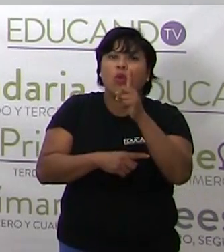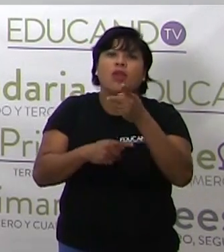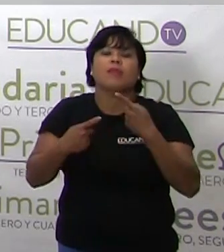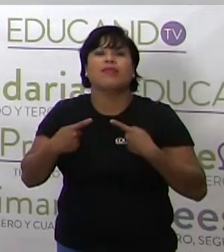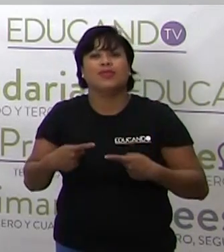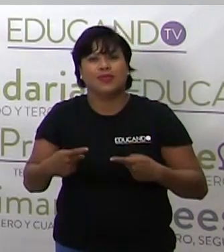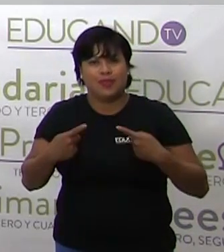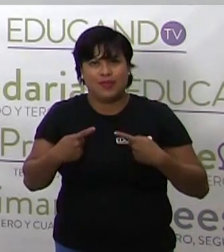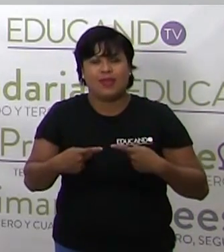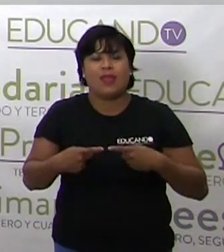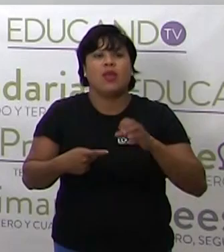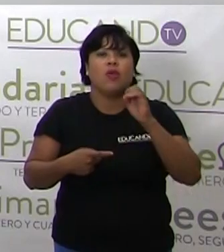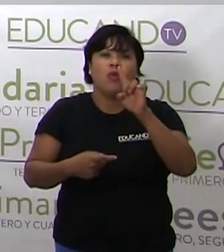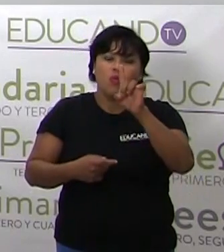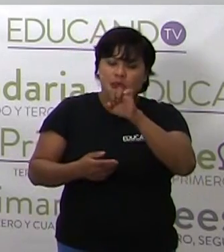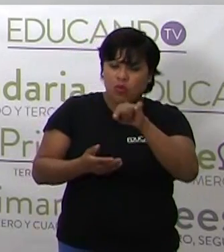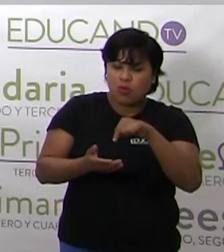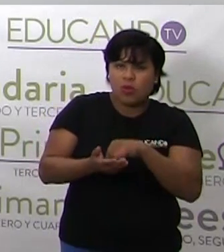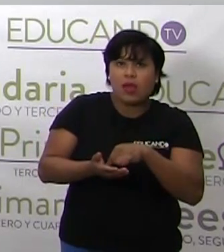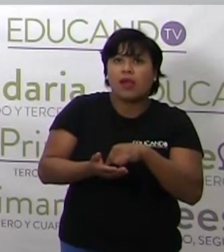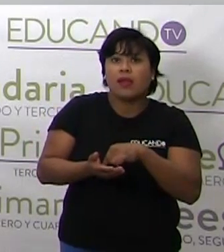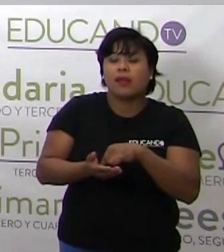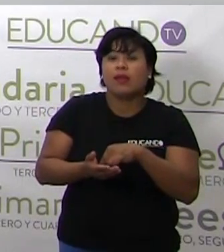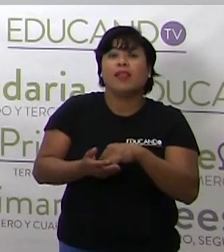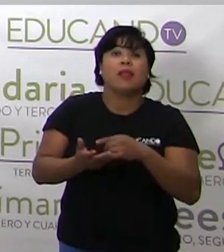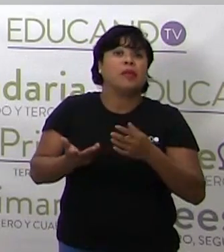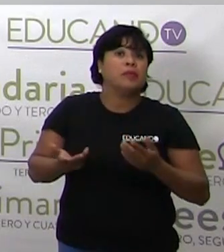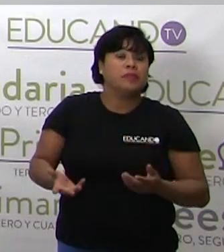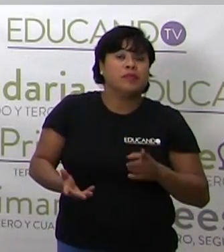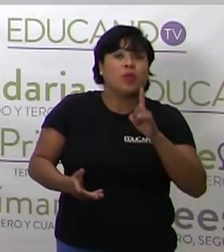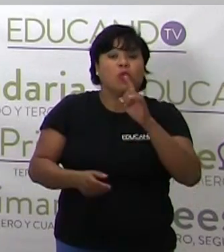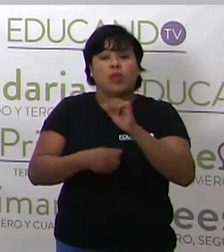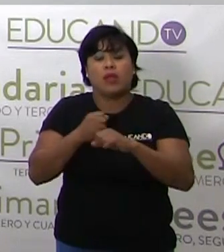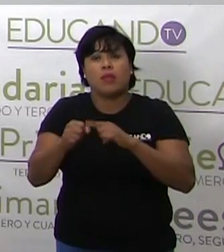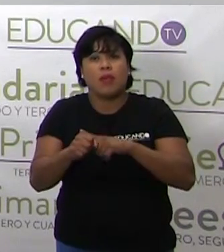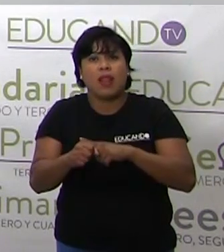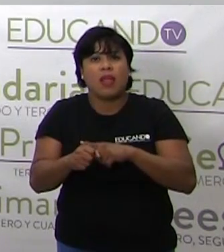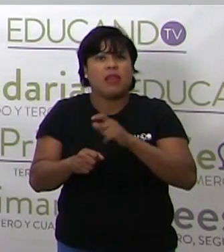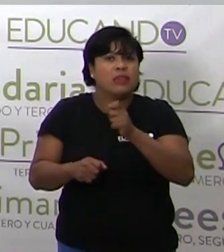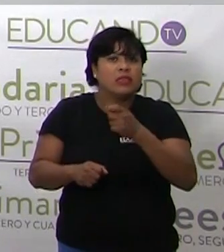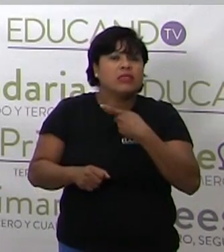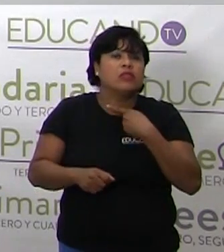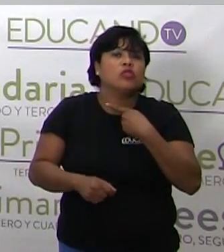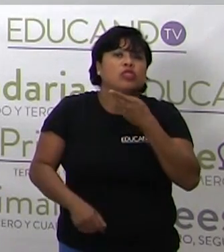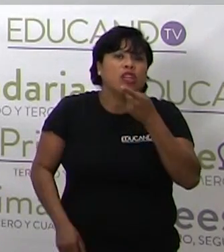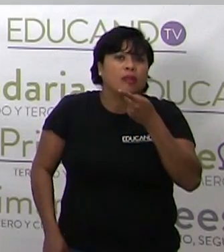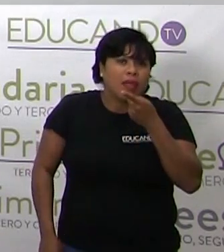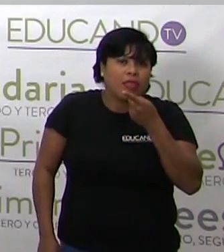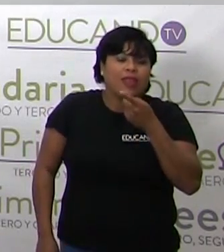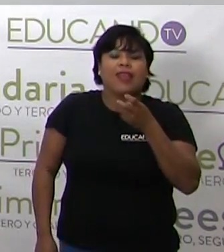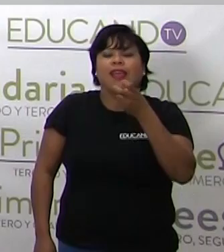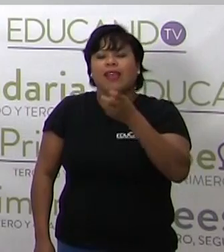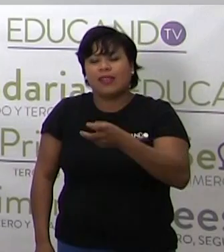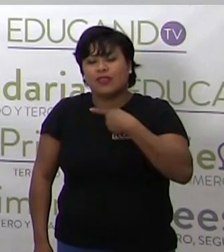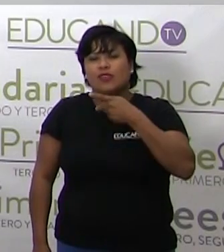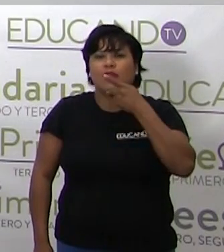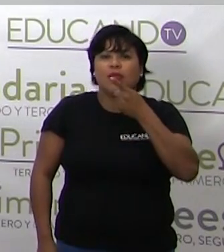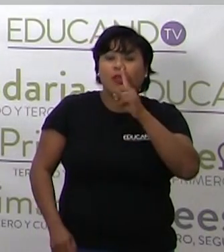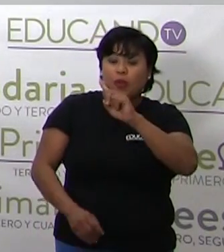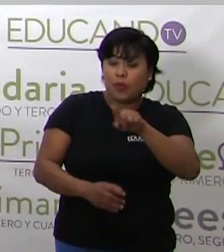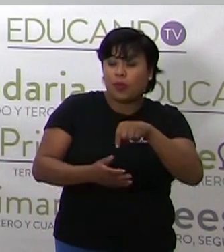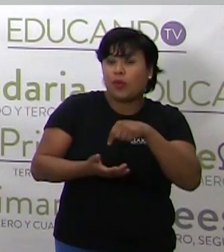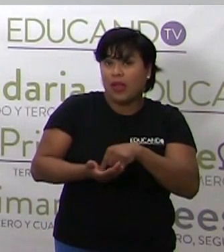persona, de un lugar, de un animal? ¿De quién estoy hablando? Estamos hablando de un